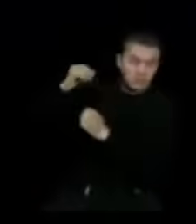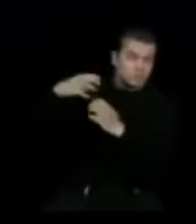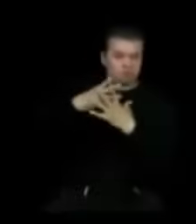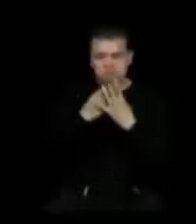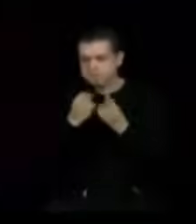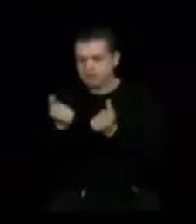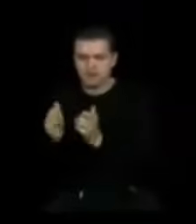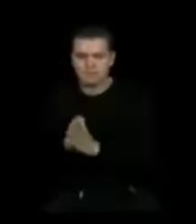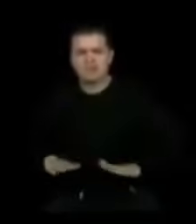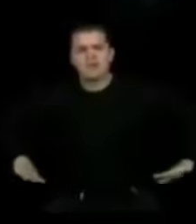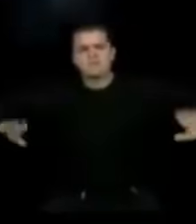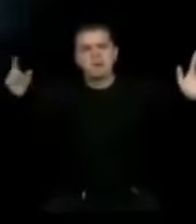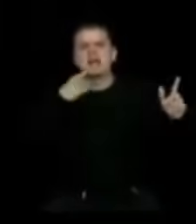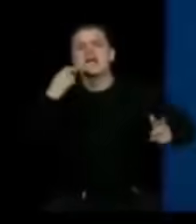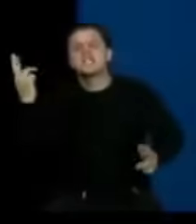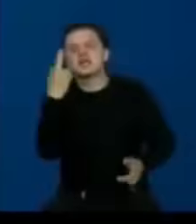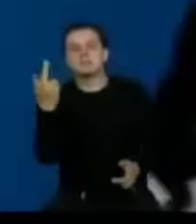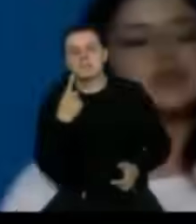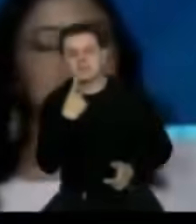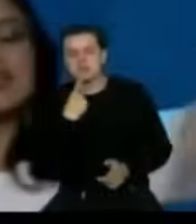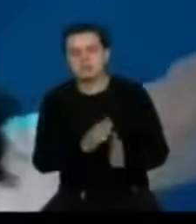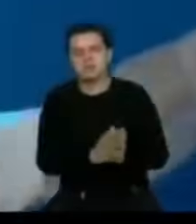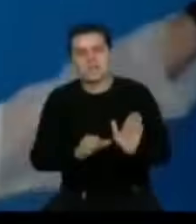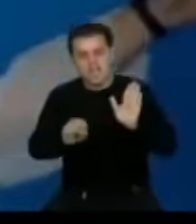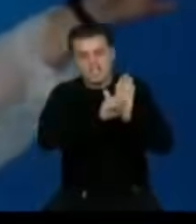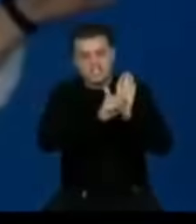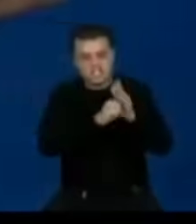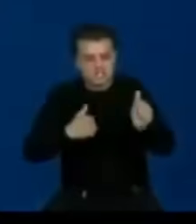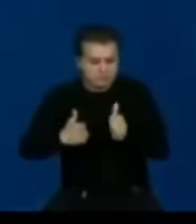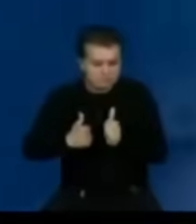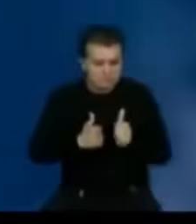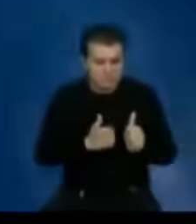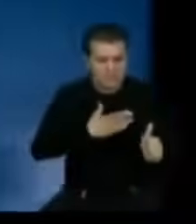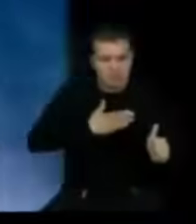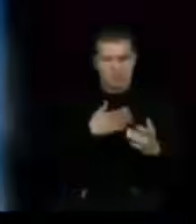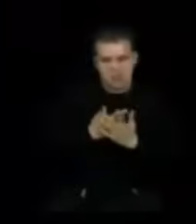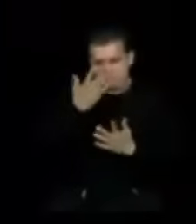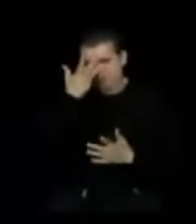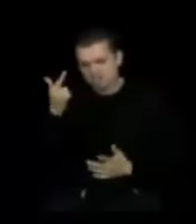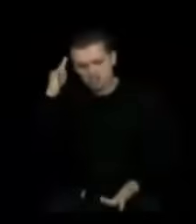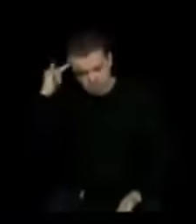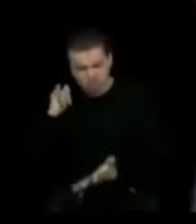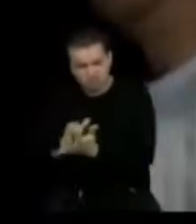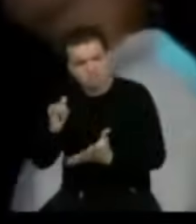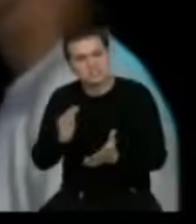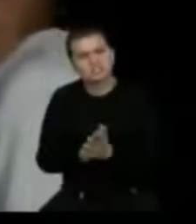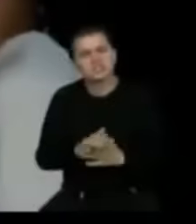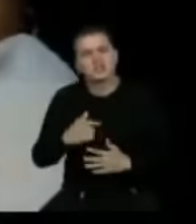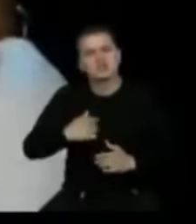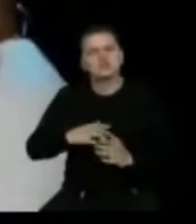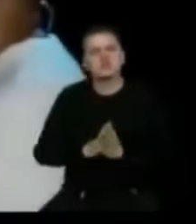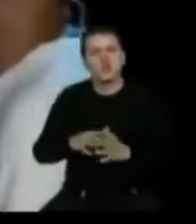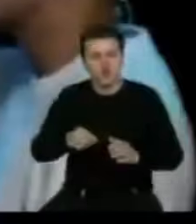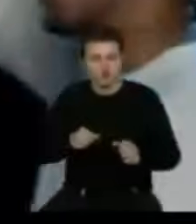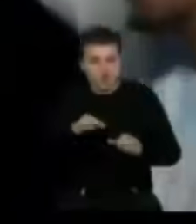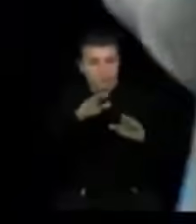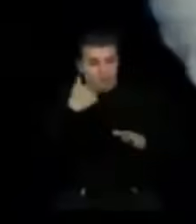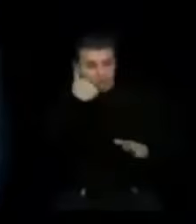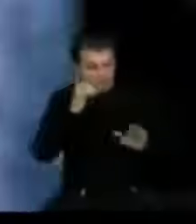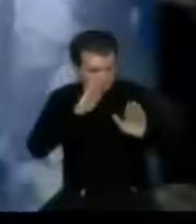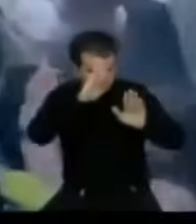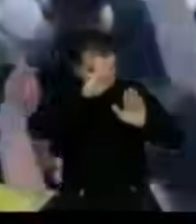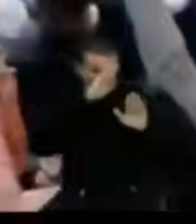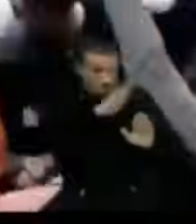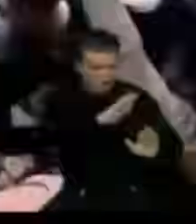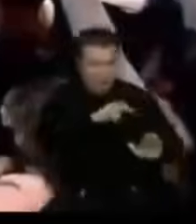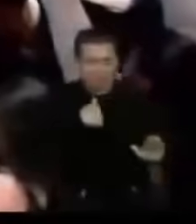cielo rápido y di conmigo: esta señal me seguirá a mí porque yo lo creo. Sobre los enfermos